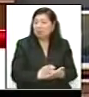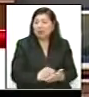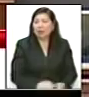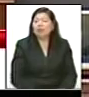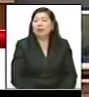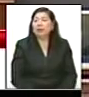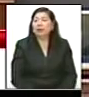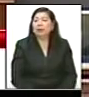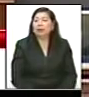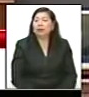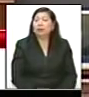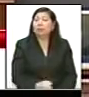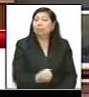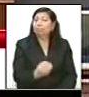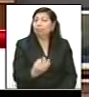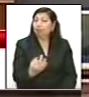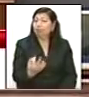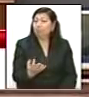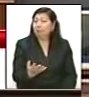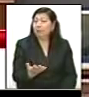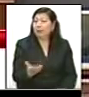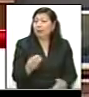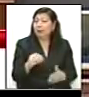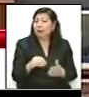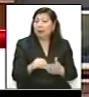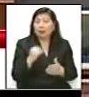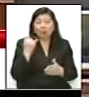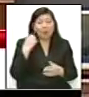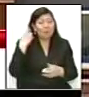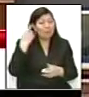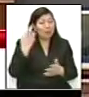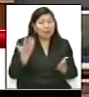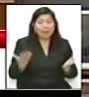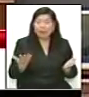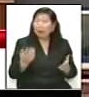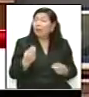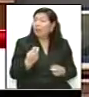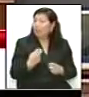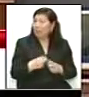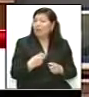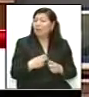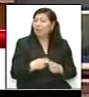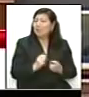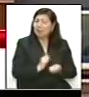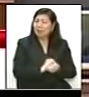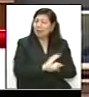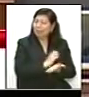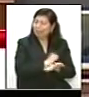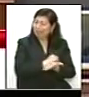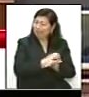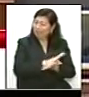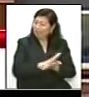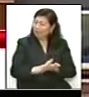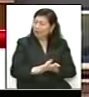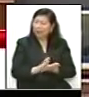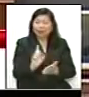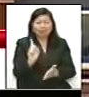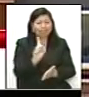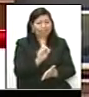porque aquello que está en un contenido ideológico es difícil de borrar. Y espero que